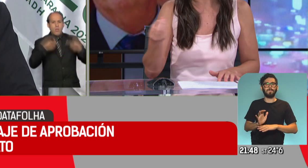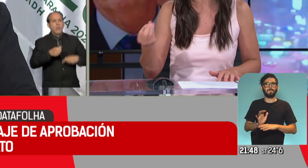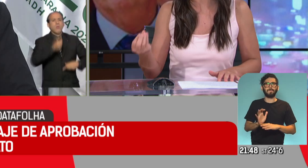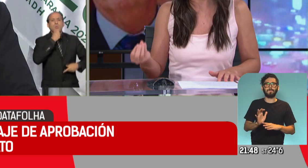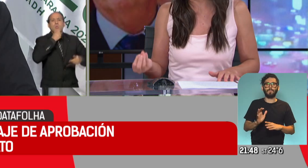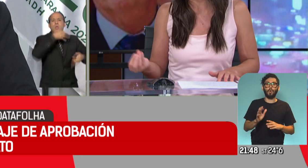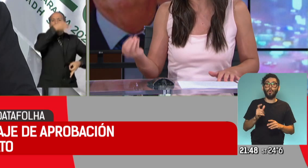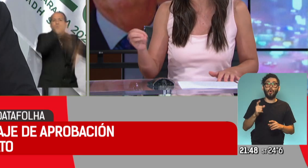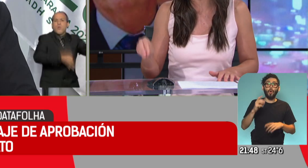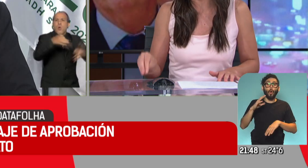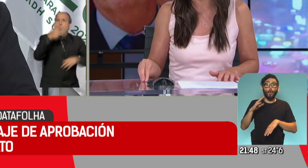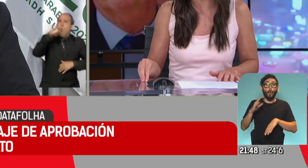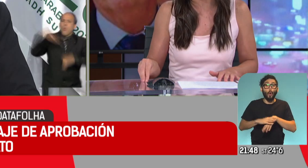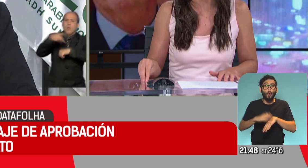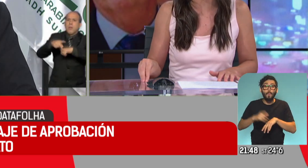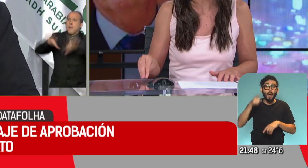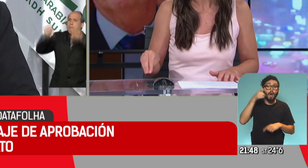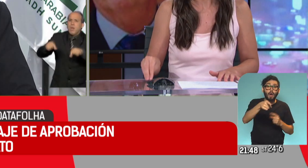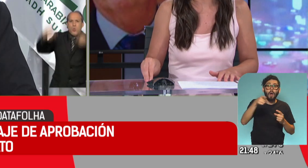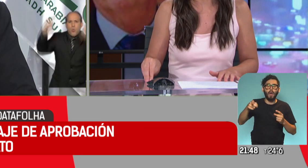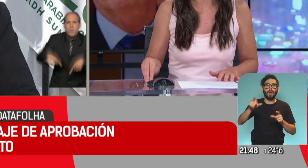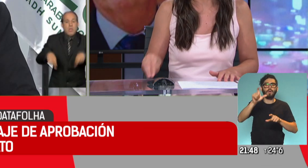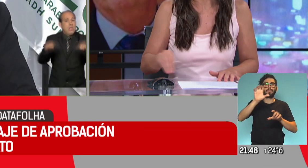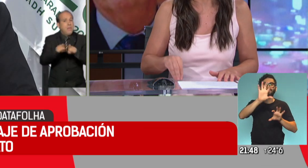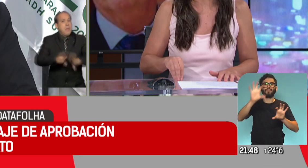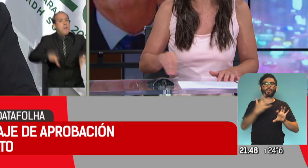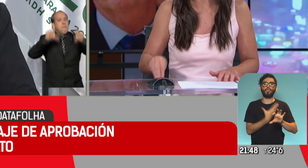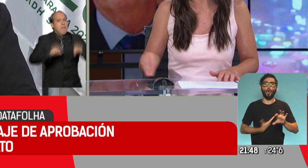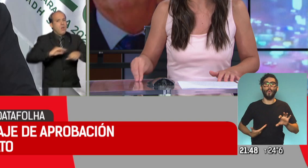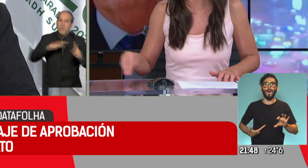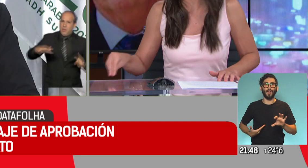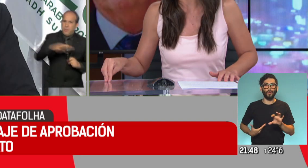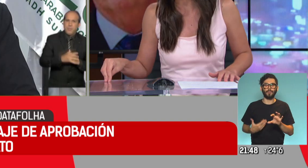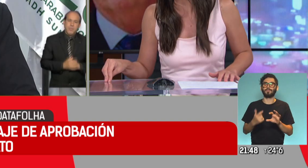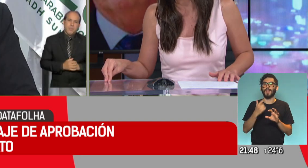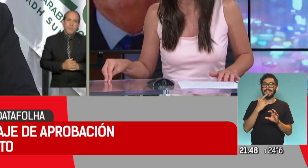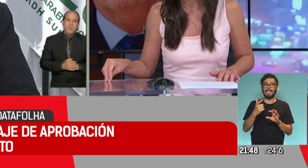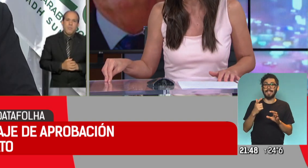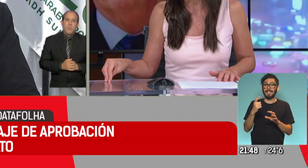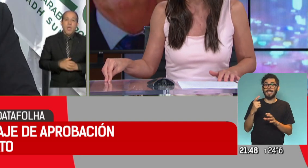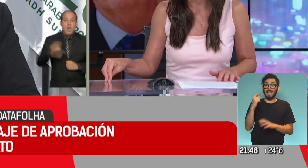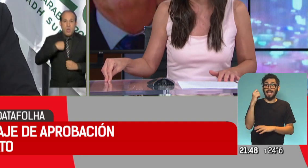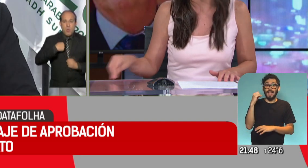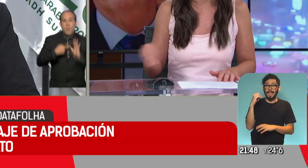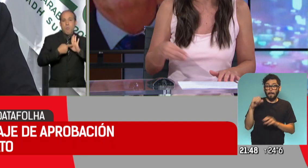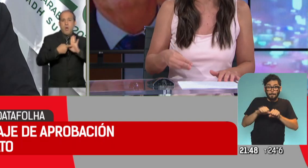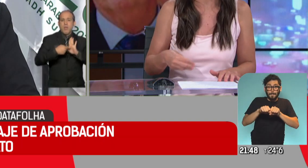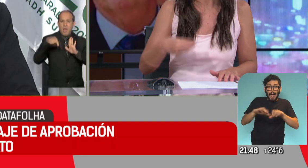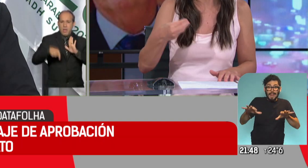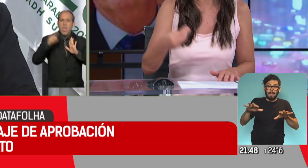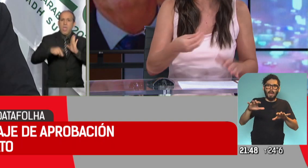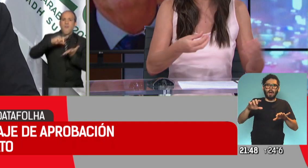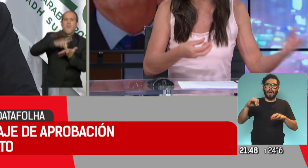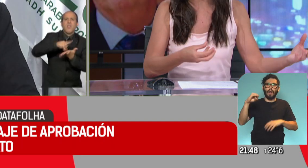a los gobernadores en el tema de, el impacto económico negativo que pueda llegar a tener la pandemia. Es